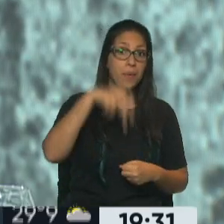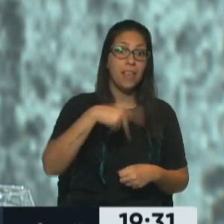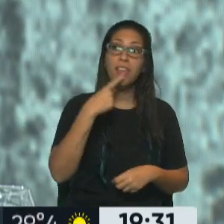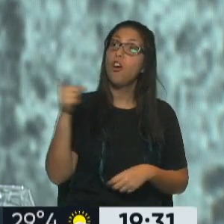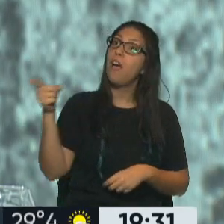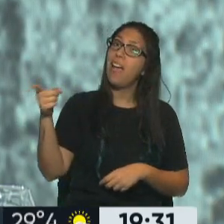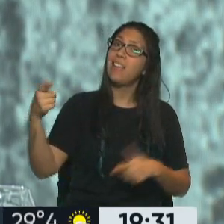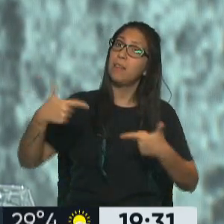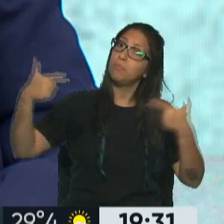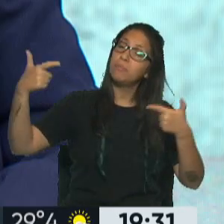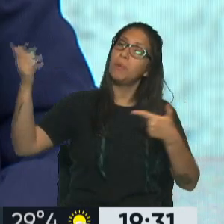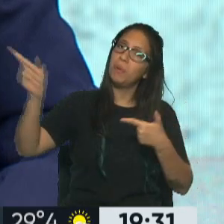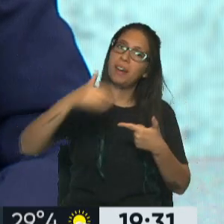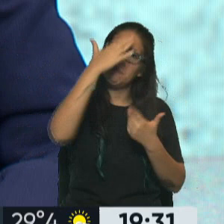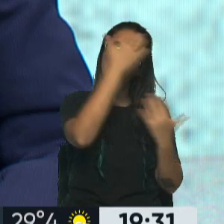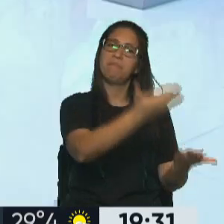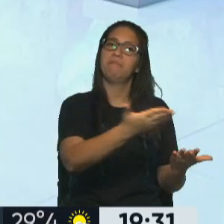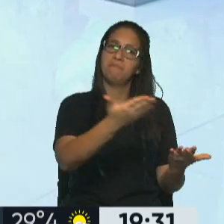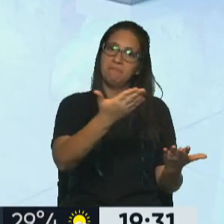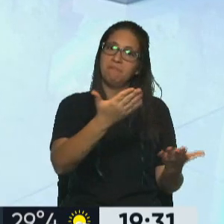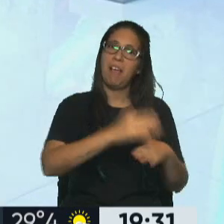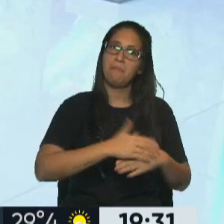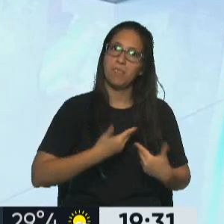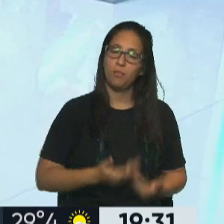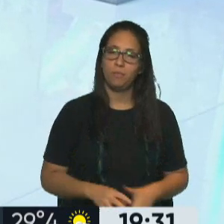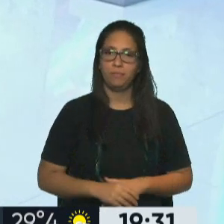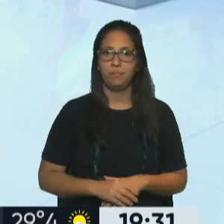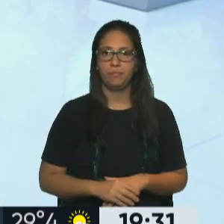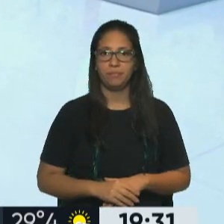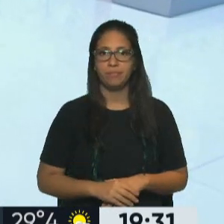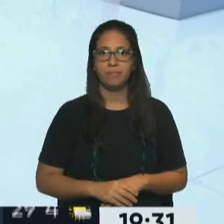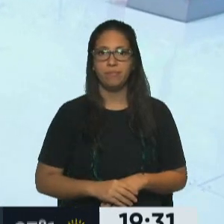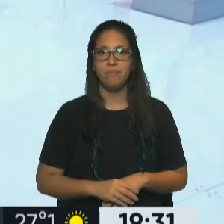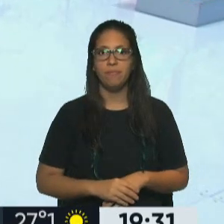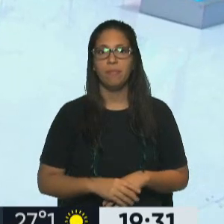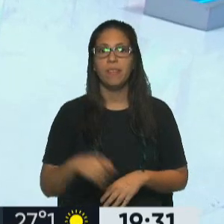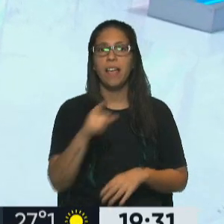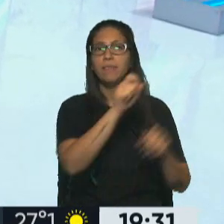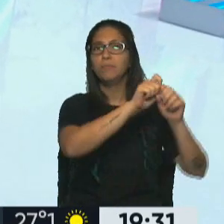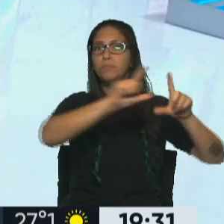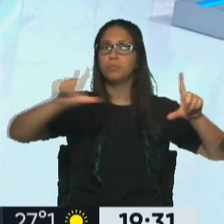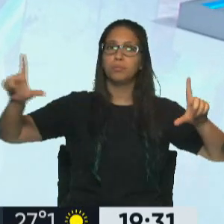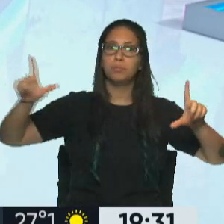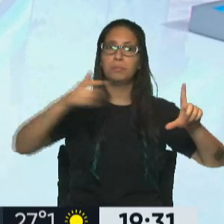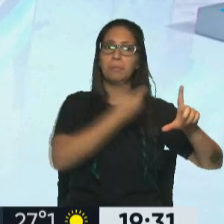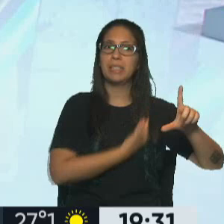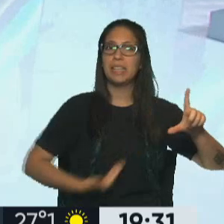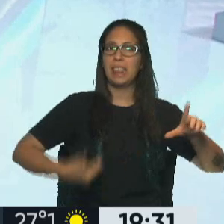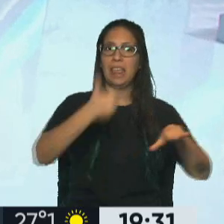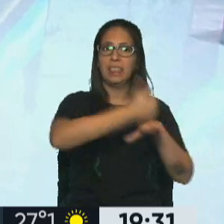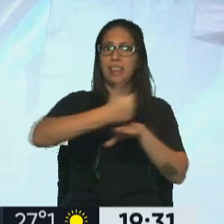adversario viene a despedir un amigo acá nos ilustramos con todos aquellos que fueron presidentes en la